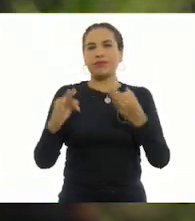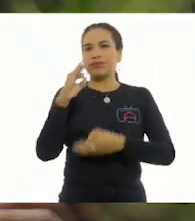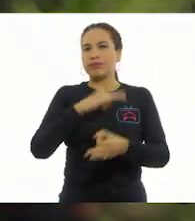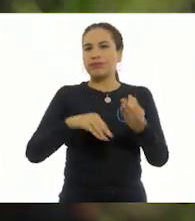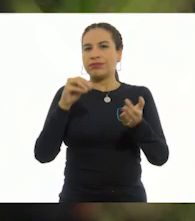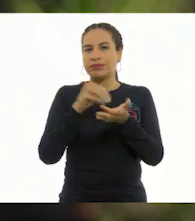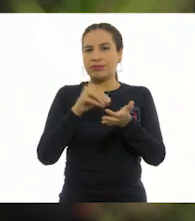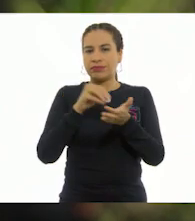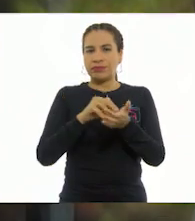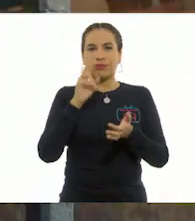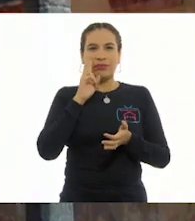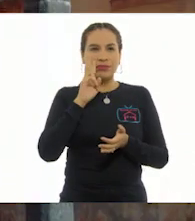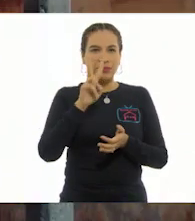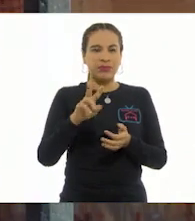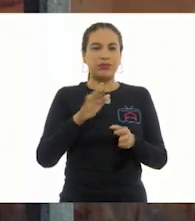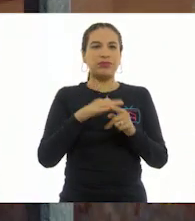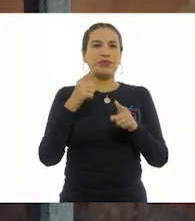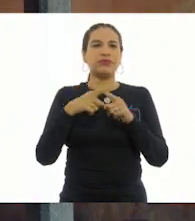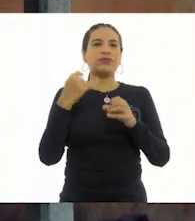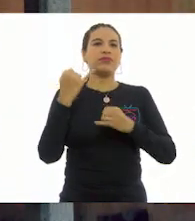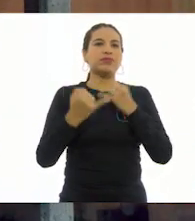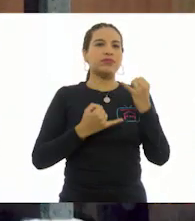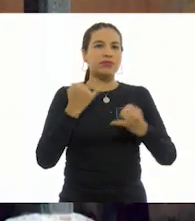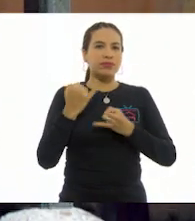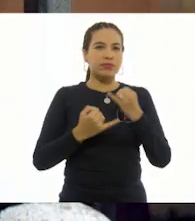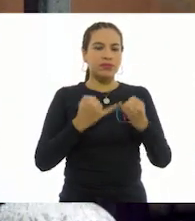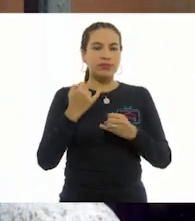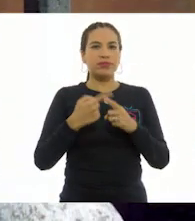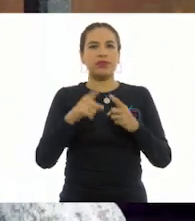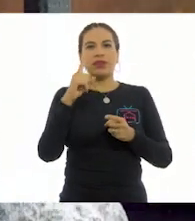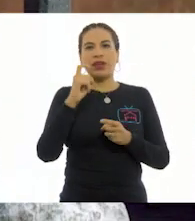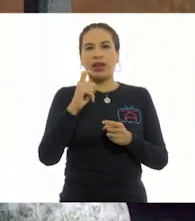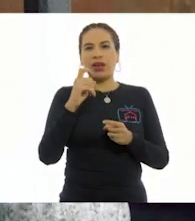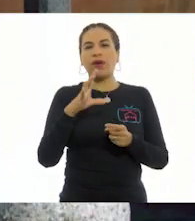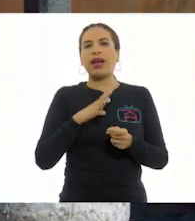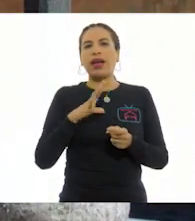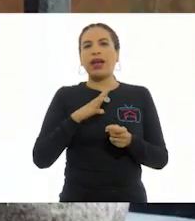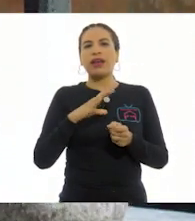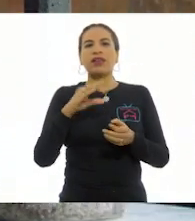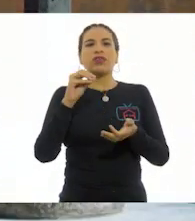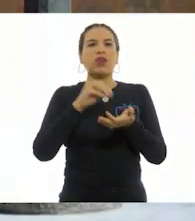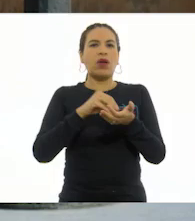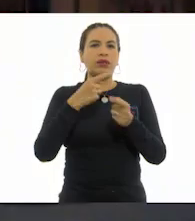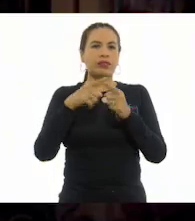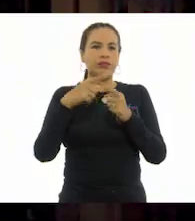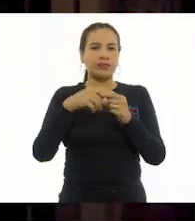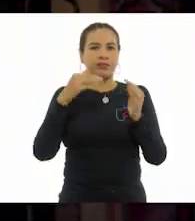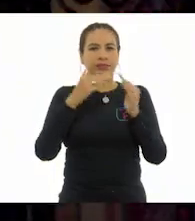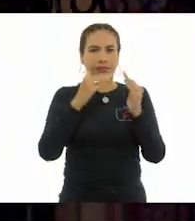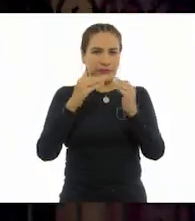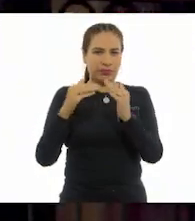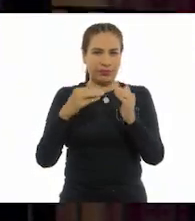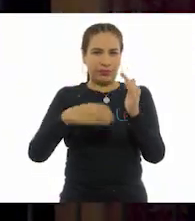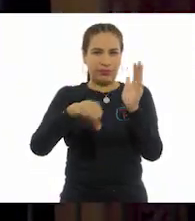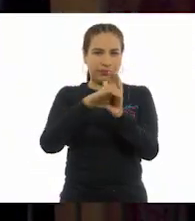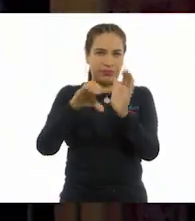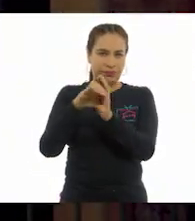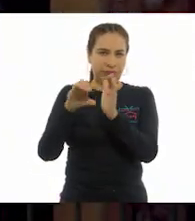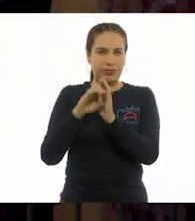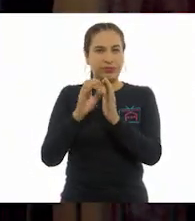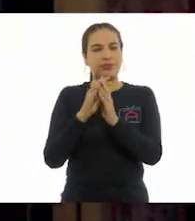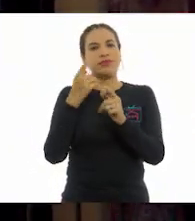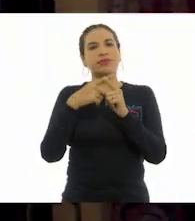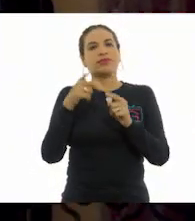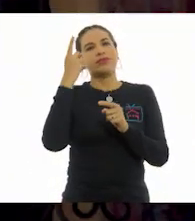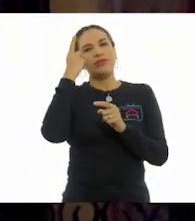todavía observó los juegos de agua que había en todas las habitaciones, en la habitación de